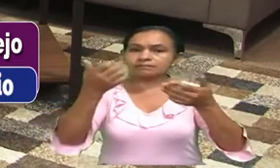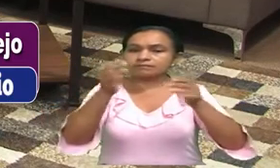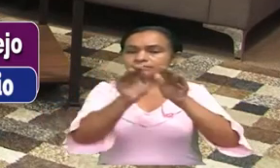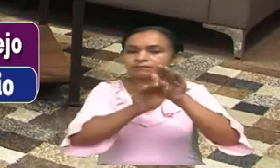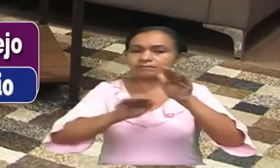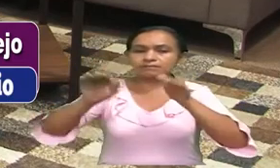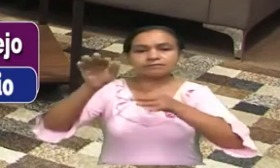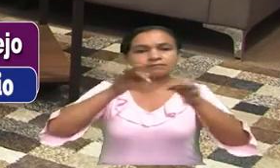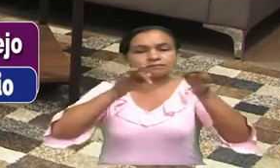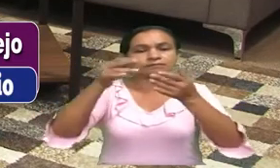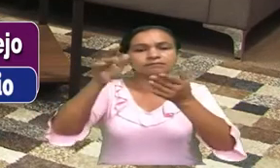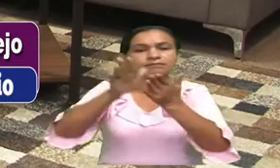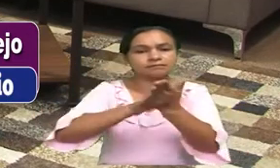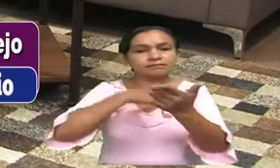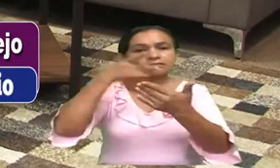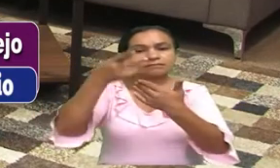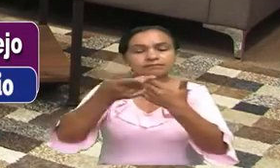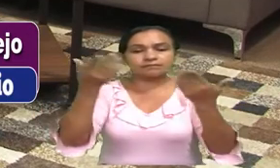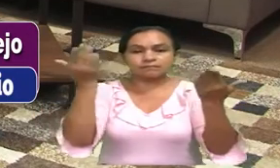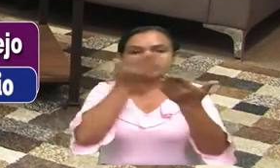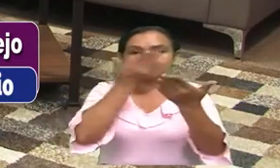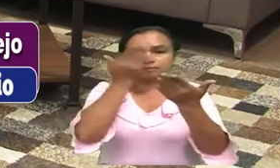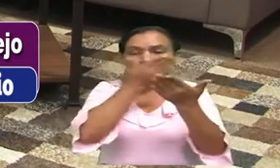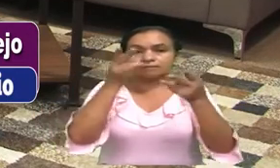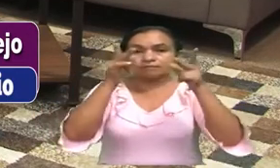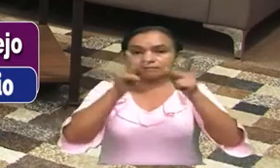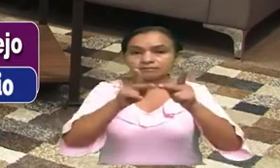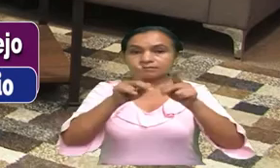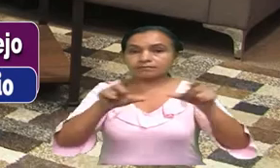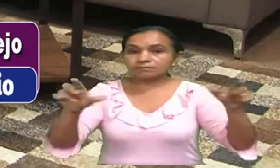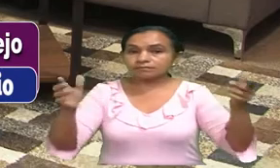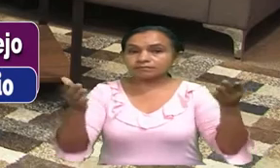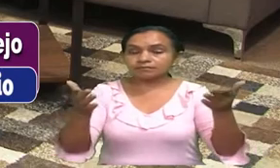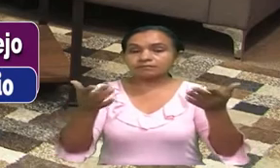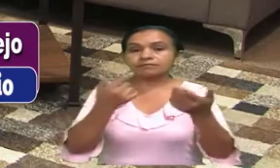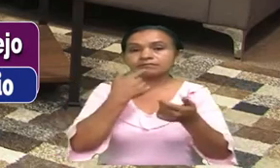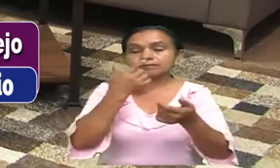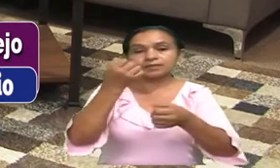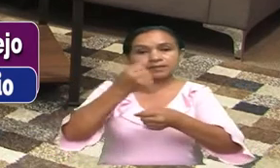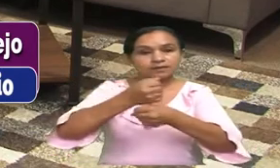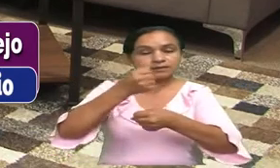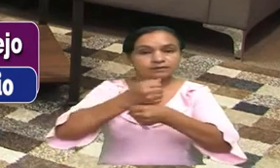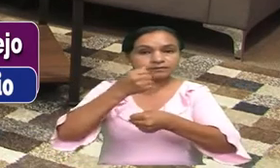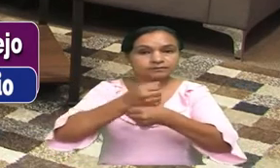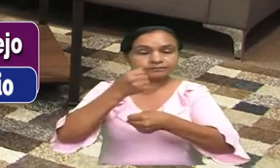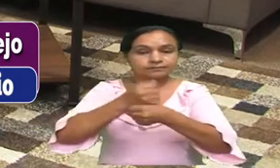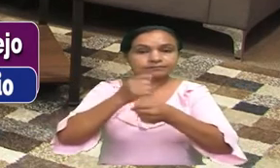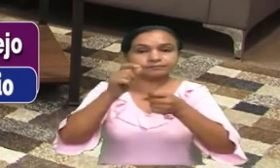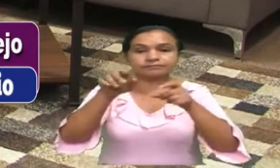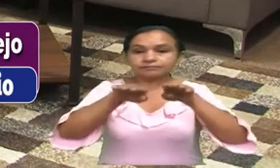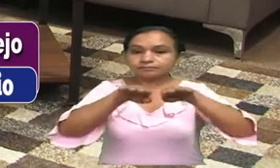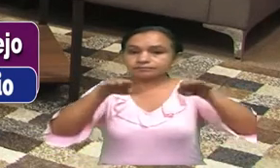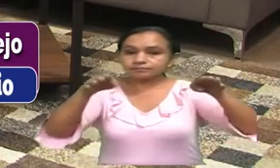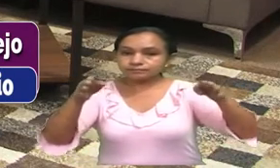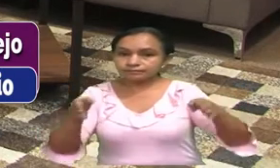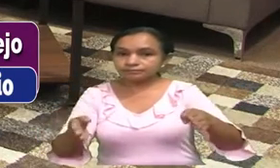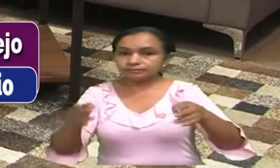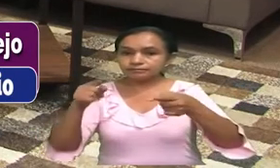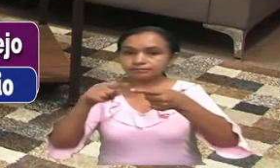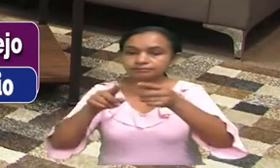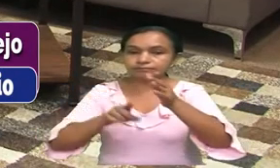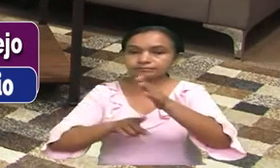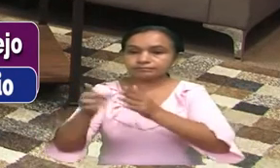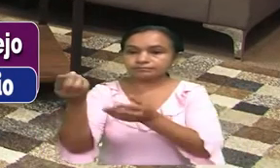en qué consiste este programa académico. ¿Y cómo se desarrolla? Y ahí trabajamos también por mesa, la mesa de